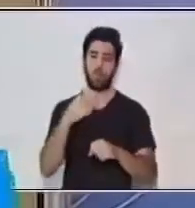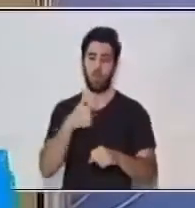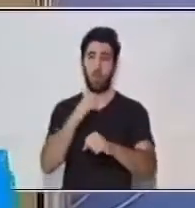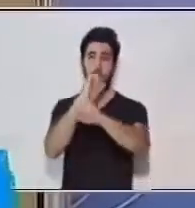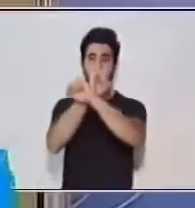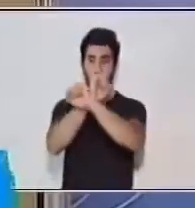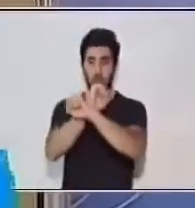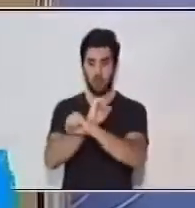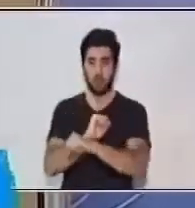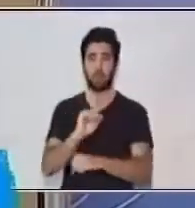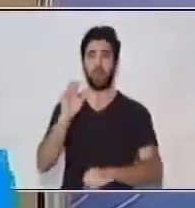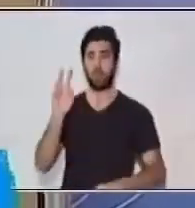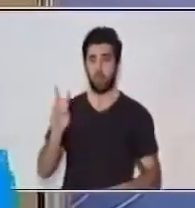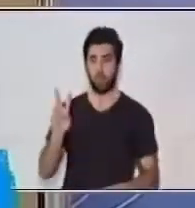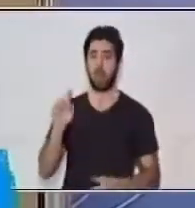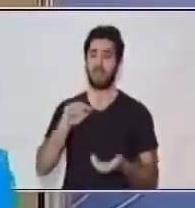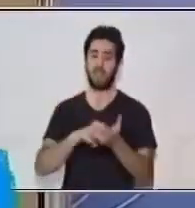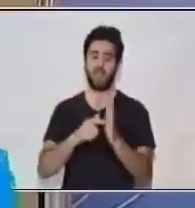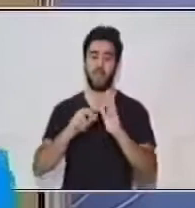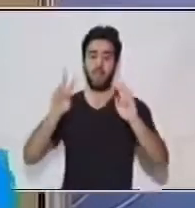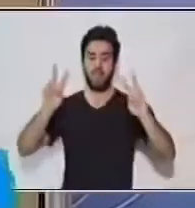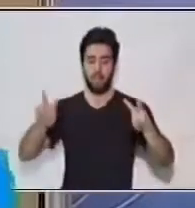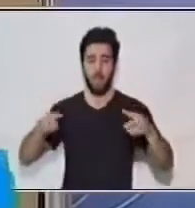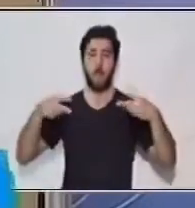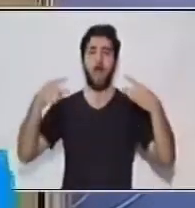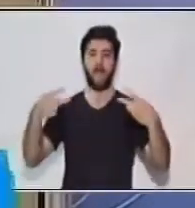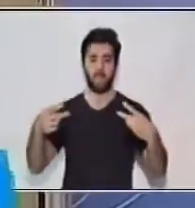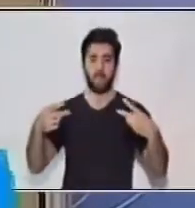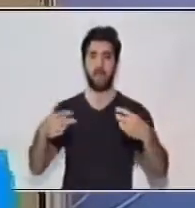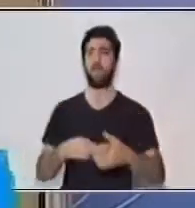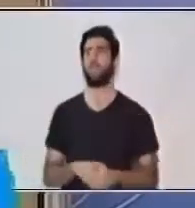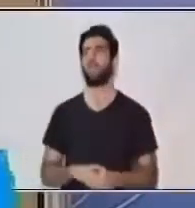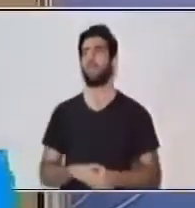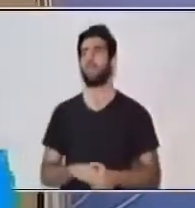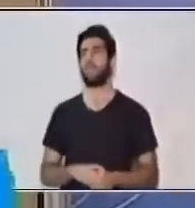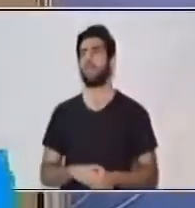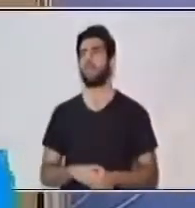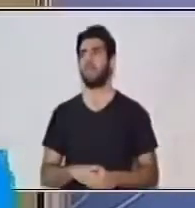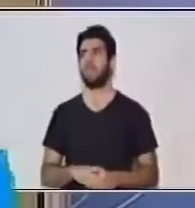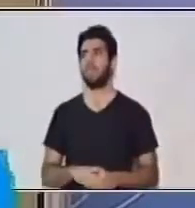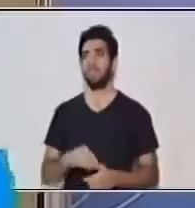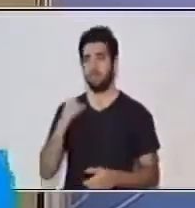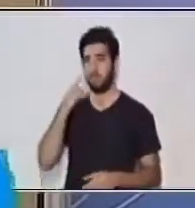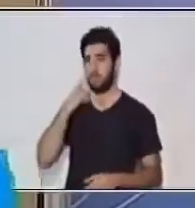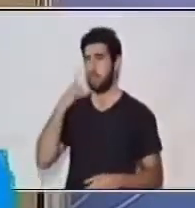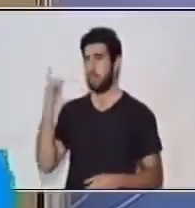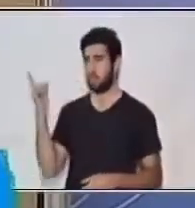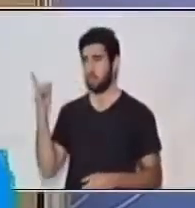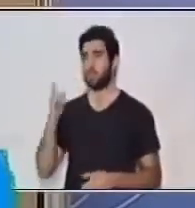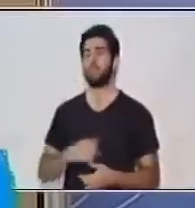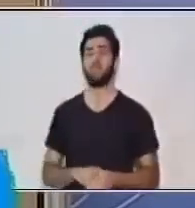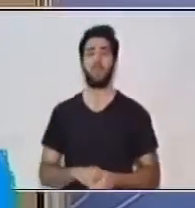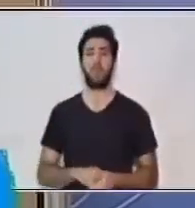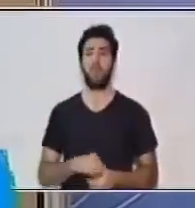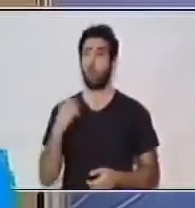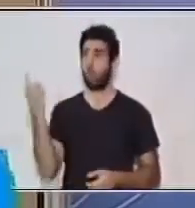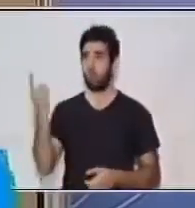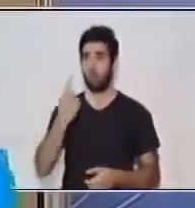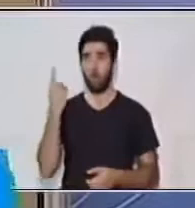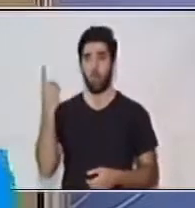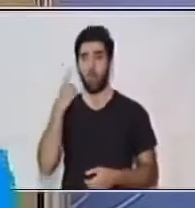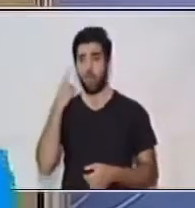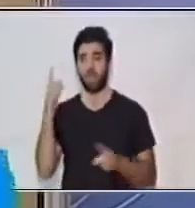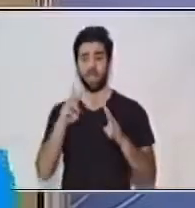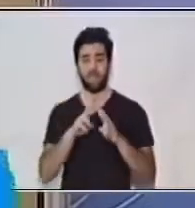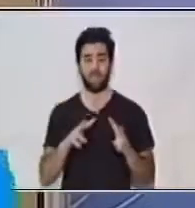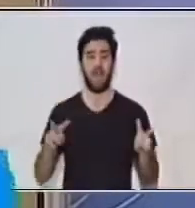entonces se duplicará, ¿sí? Se duplicará. Todos sus valores, ¿verdad? Todos sus valores. Muy ¿Y bien. cuál es